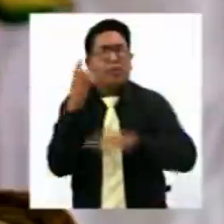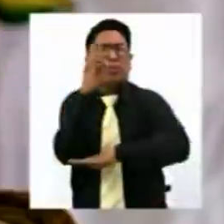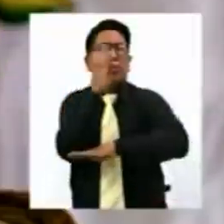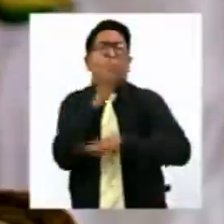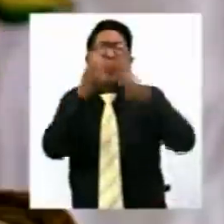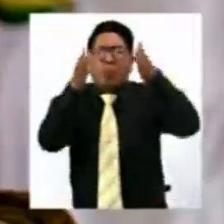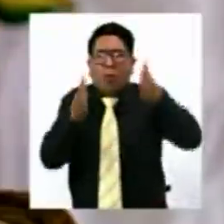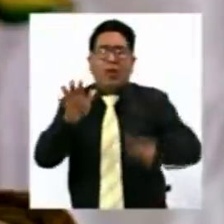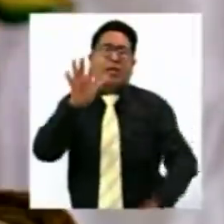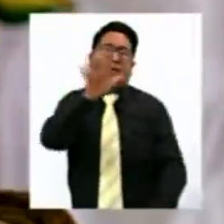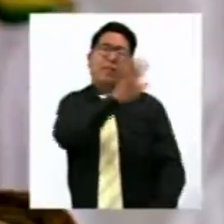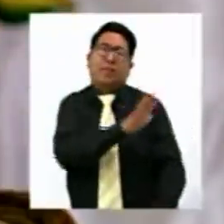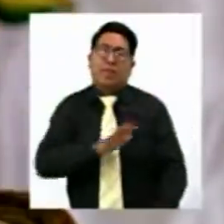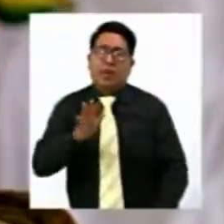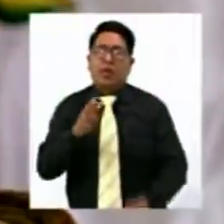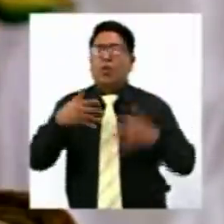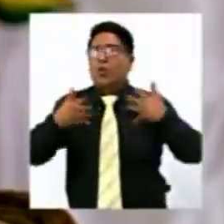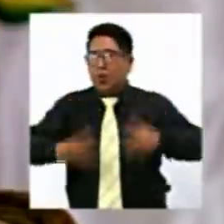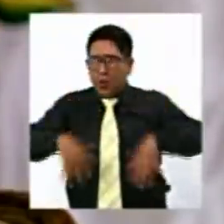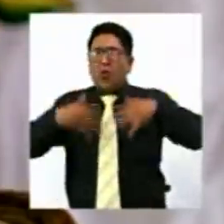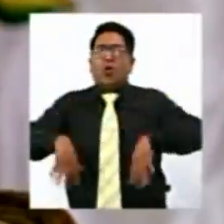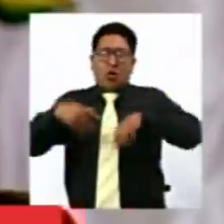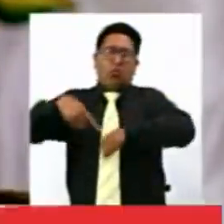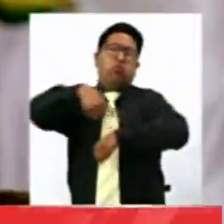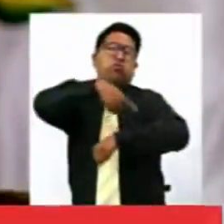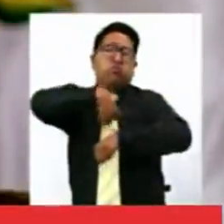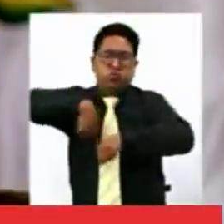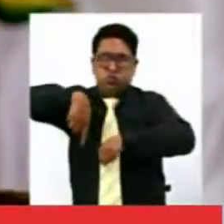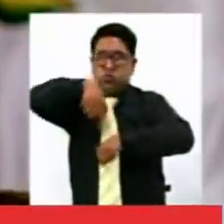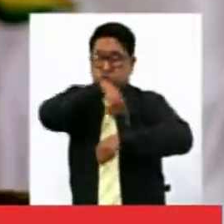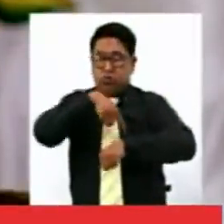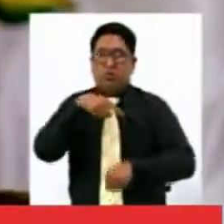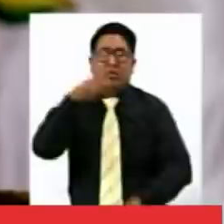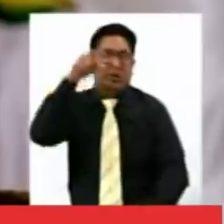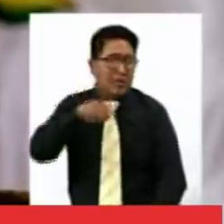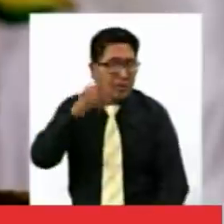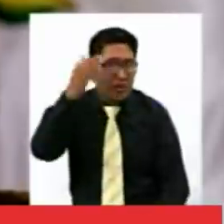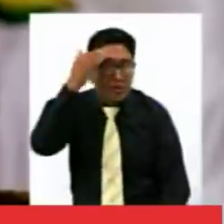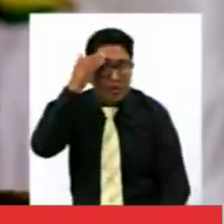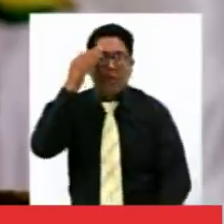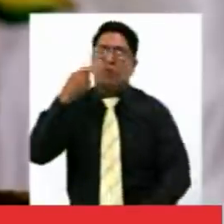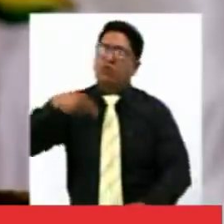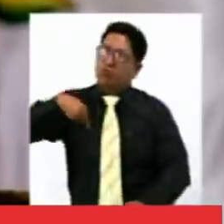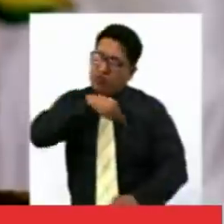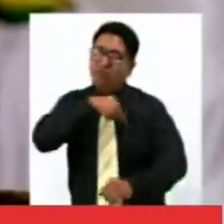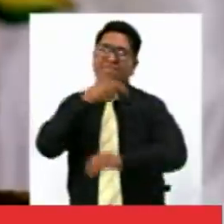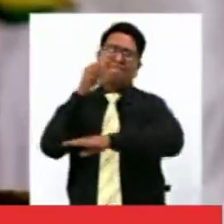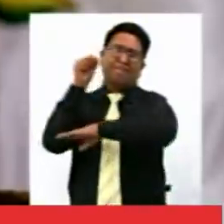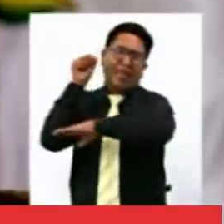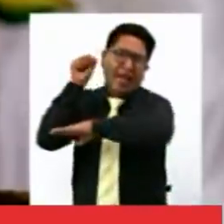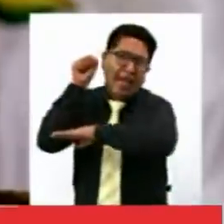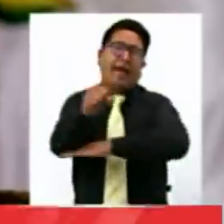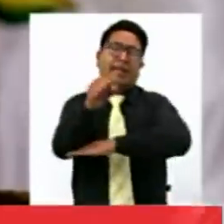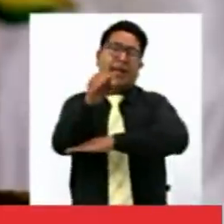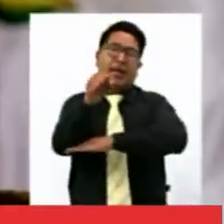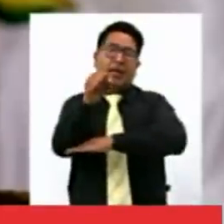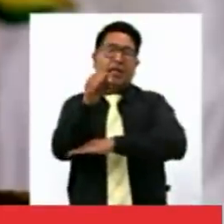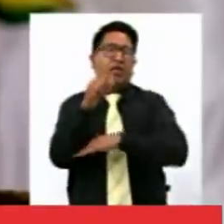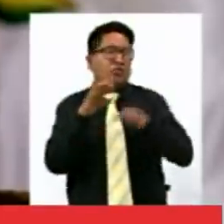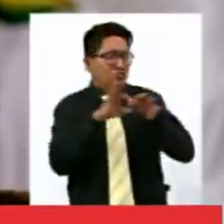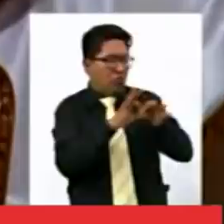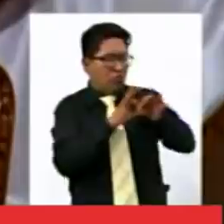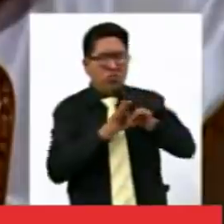dirige al país escuchemos desde la paz nuestro amor la batalla que vamos a ganar si lo hacemos entre todos los